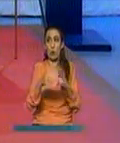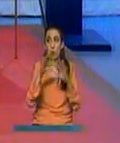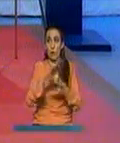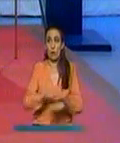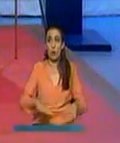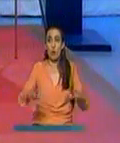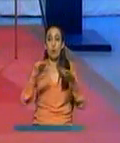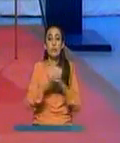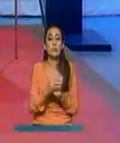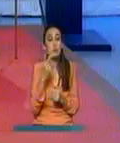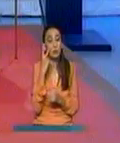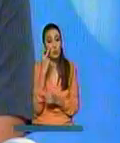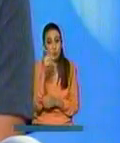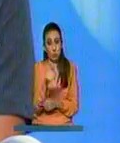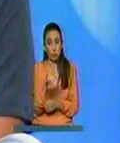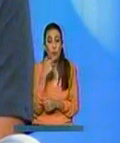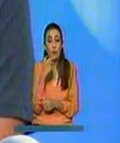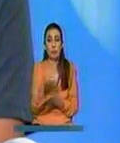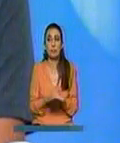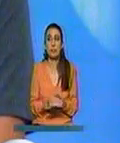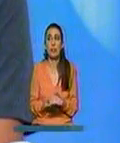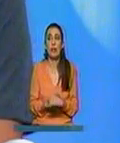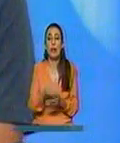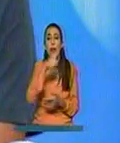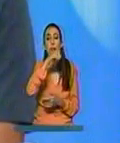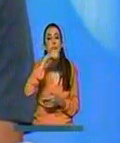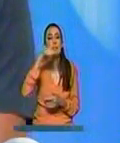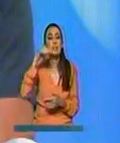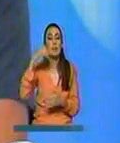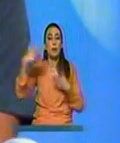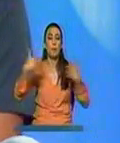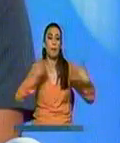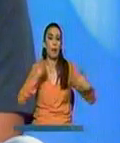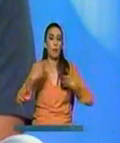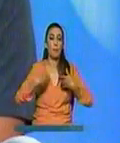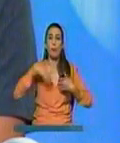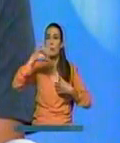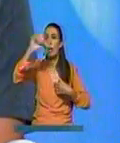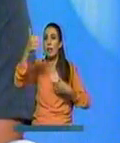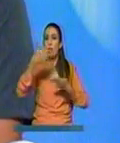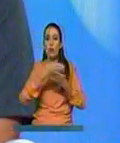Incluso si tú ves, siempre ha habido el argumento de que en la cerveza artesanal se importa la materia prima.